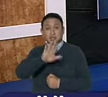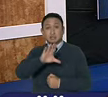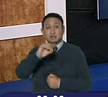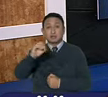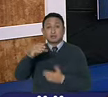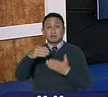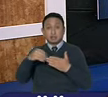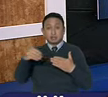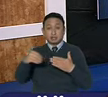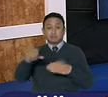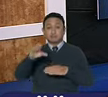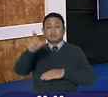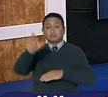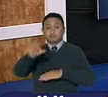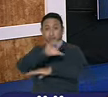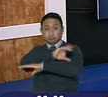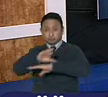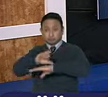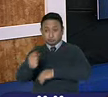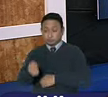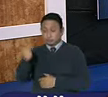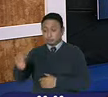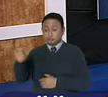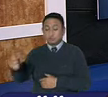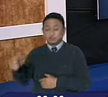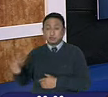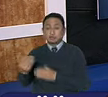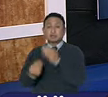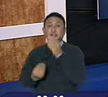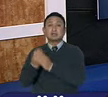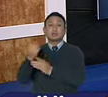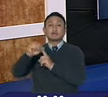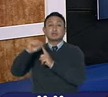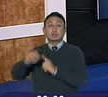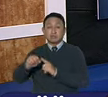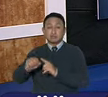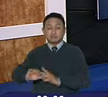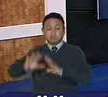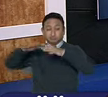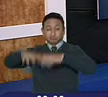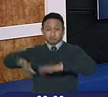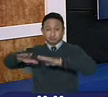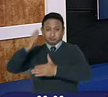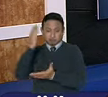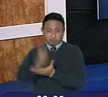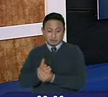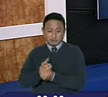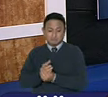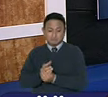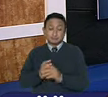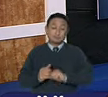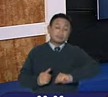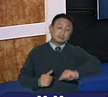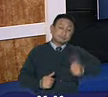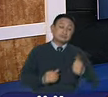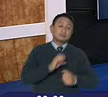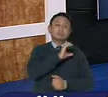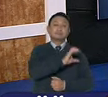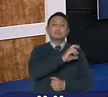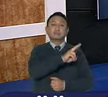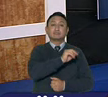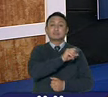pequeños agricultores y crear un sistema integrado para evitar inundaciones. Mientras, el postulante de Creo,